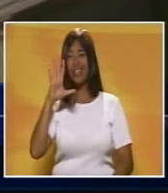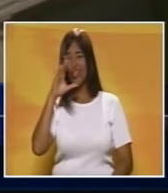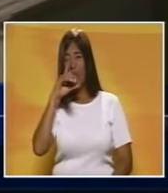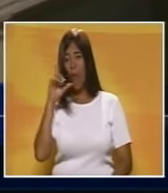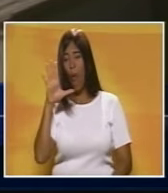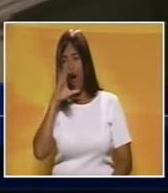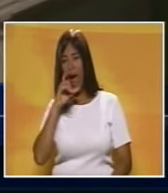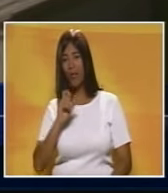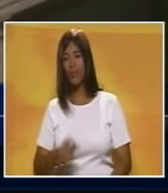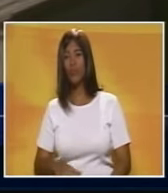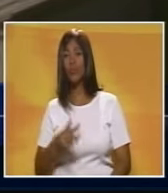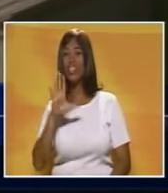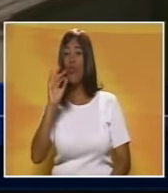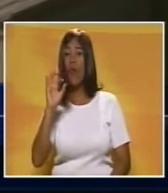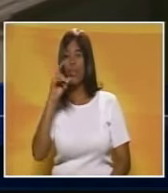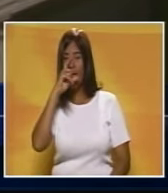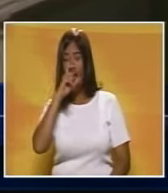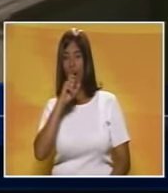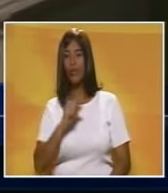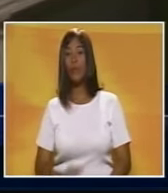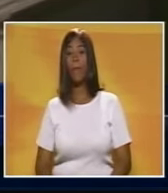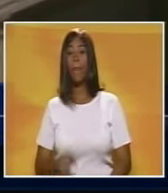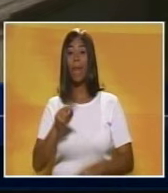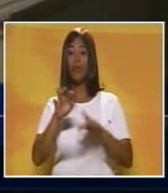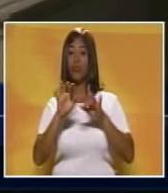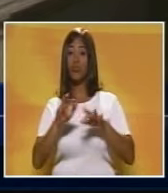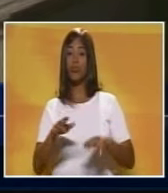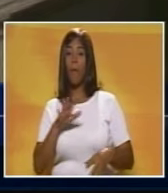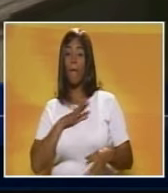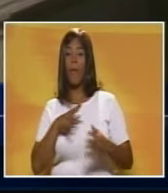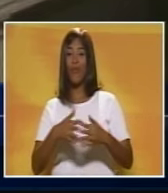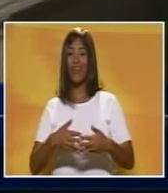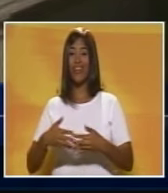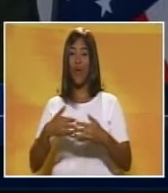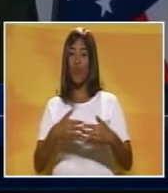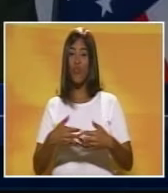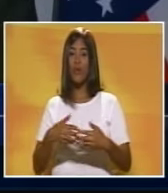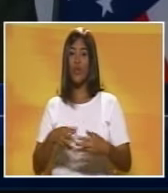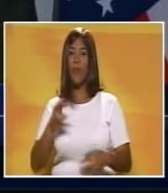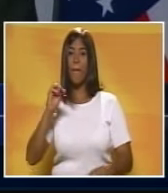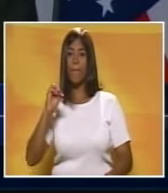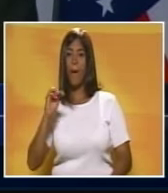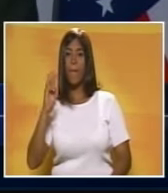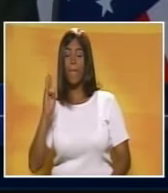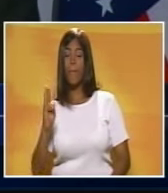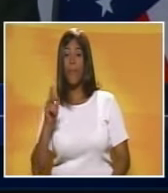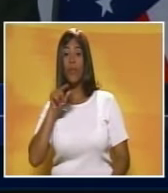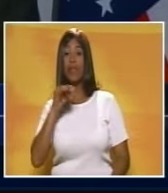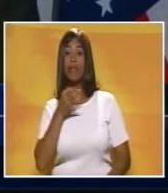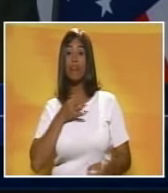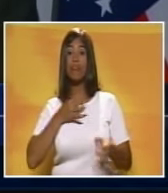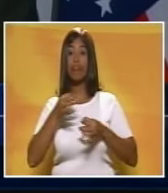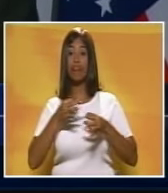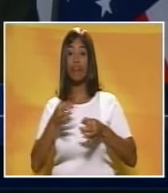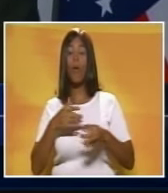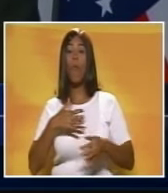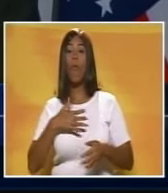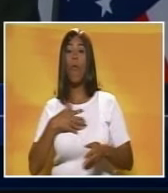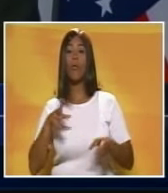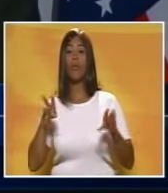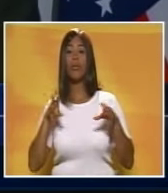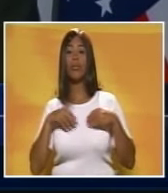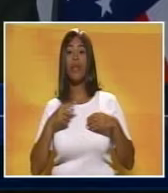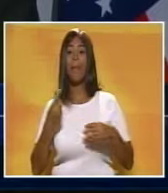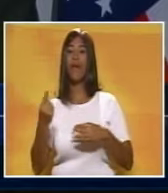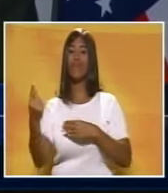mensaje responde al anuncio del secretario de Estado estadounidense Mike Pompeo, quien además indicó que continuará permitiendo las demandas contra